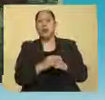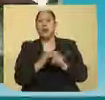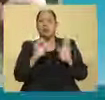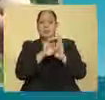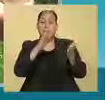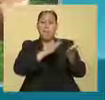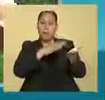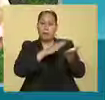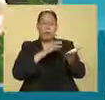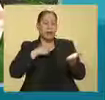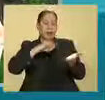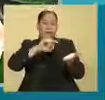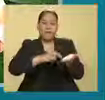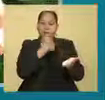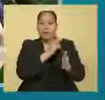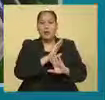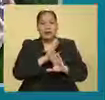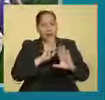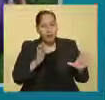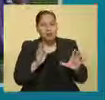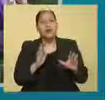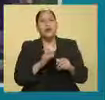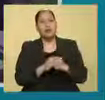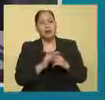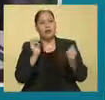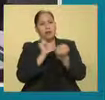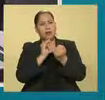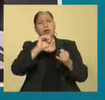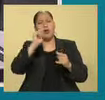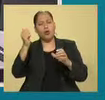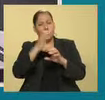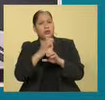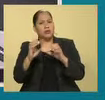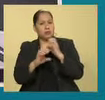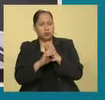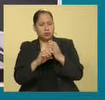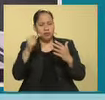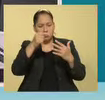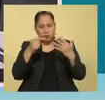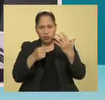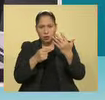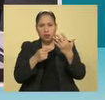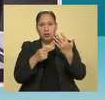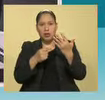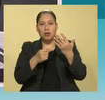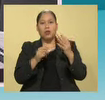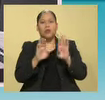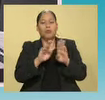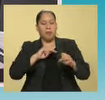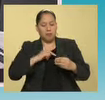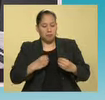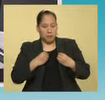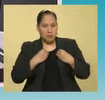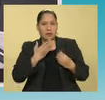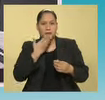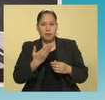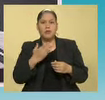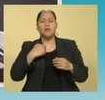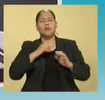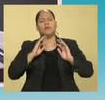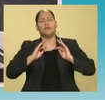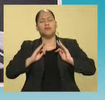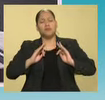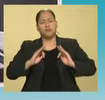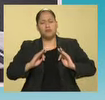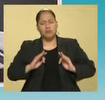mi documento de voluntad anticipada, como otras cosas que están relacionadas con esa etapa de mi vida. Y me da tranquilidad